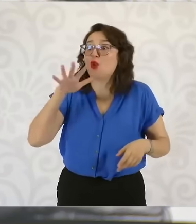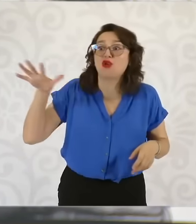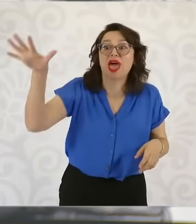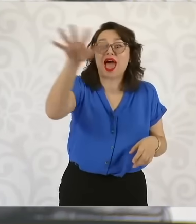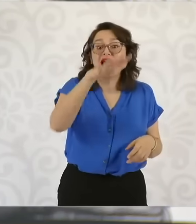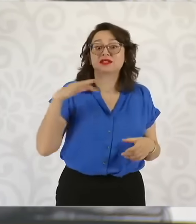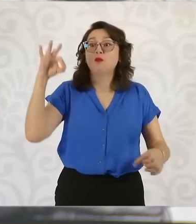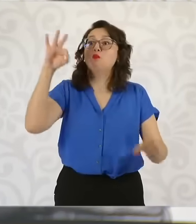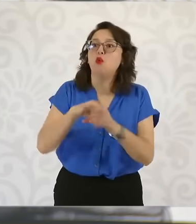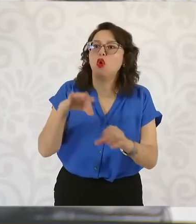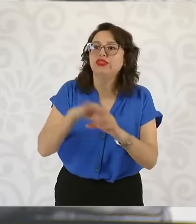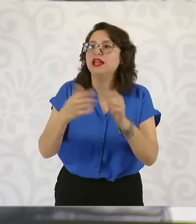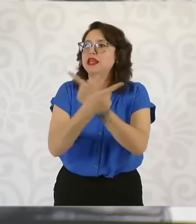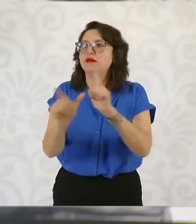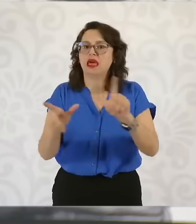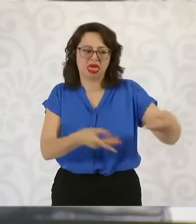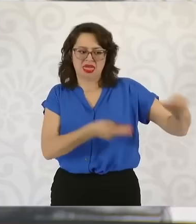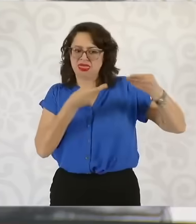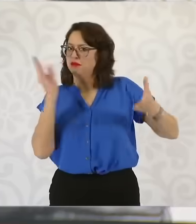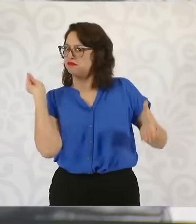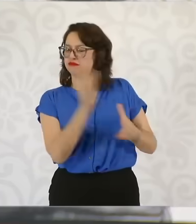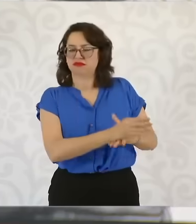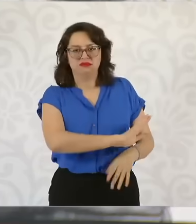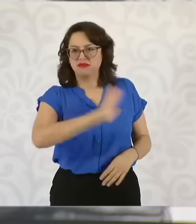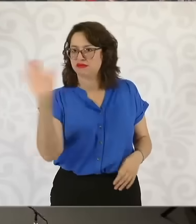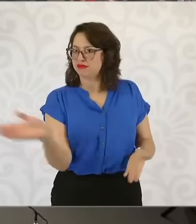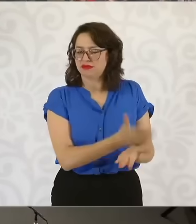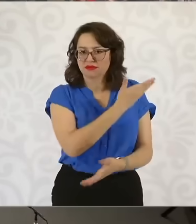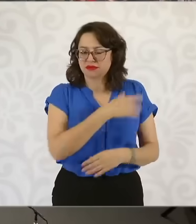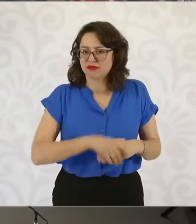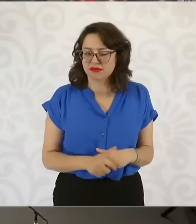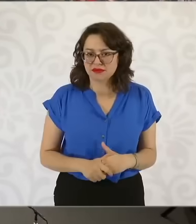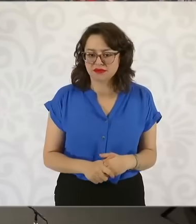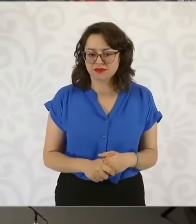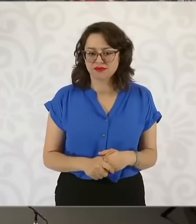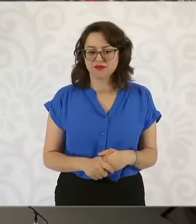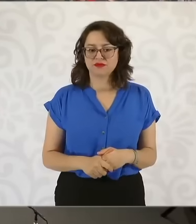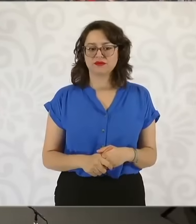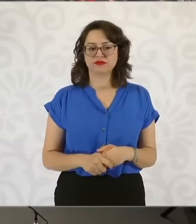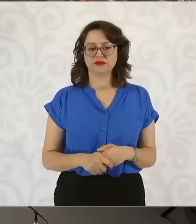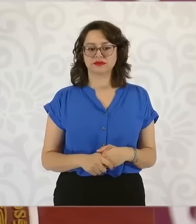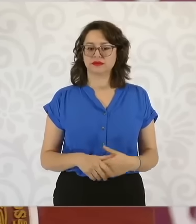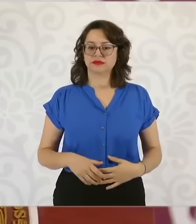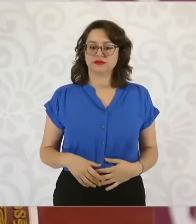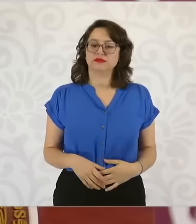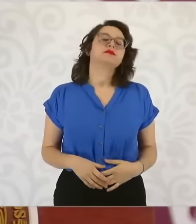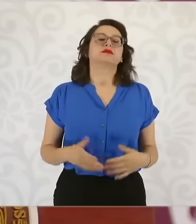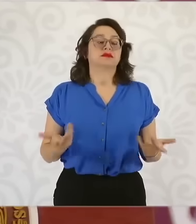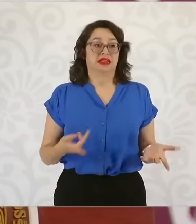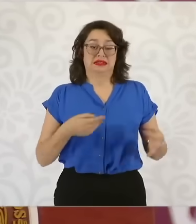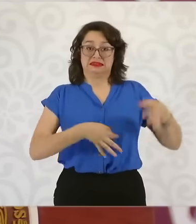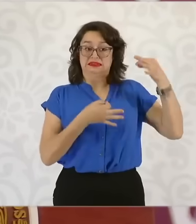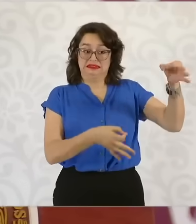y a todos voten libremente. En caso de que se esté actuando mal, Presidenta… Pues tiene que intervenir